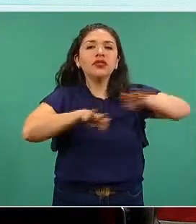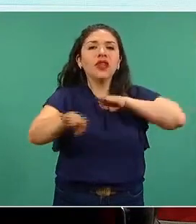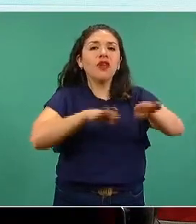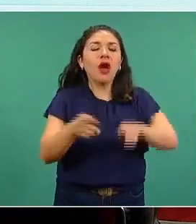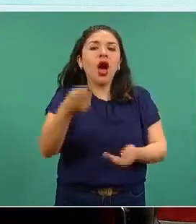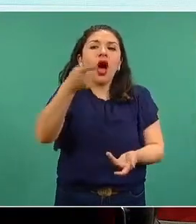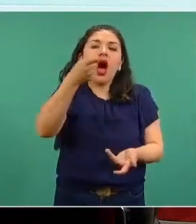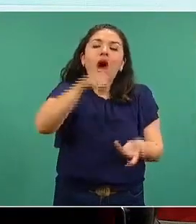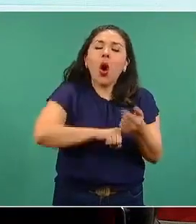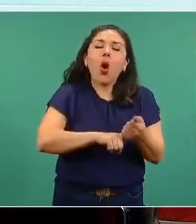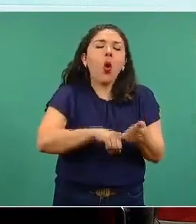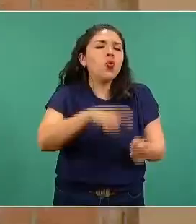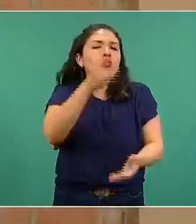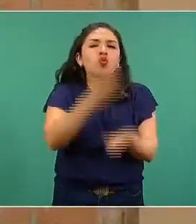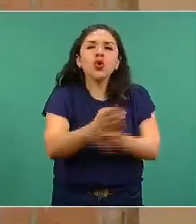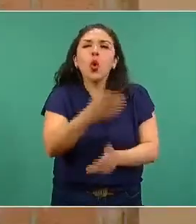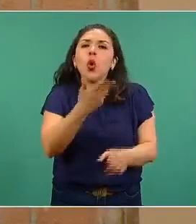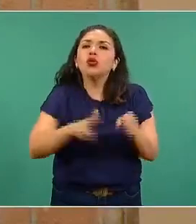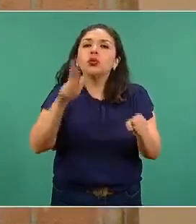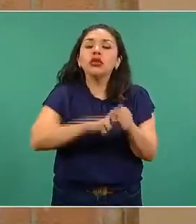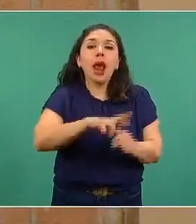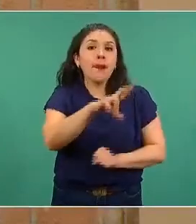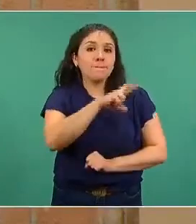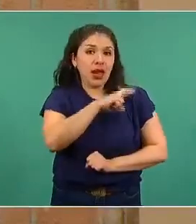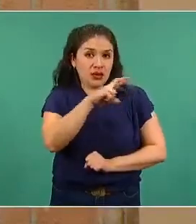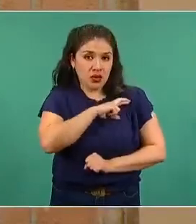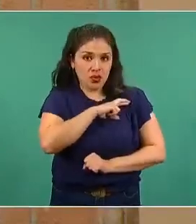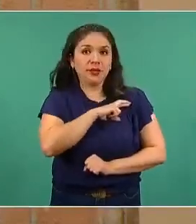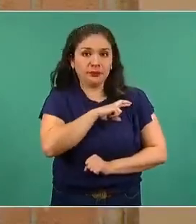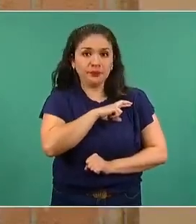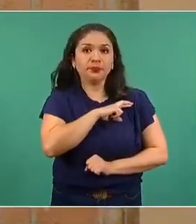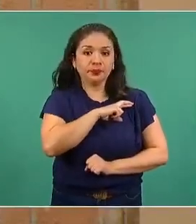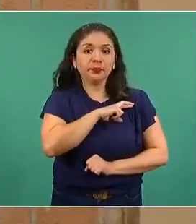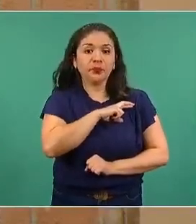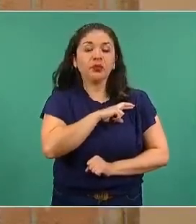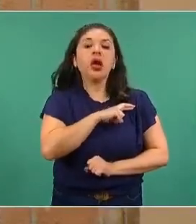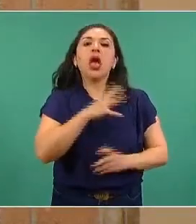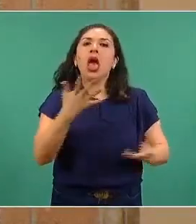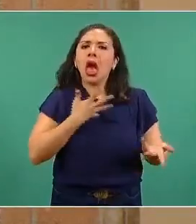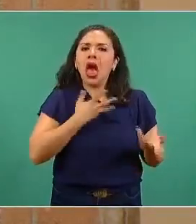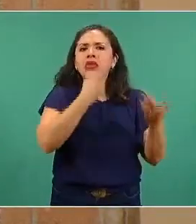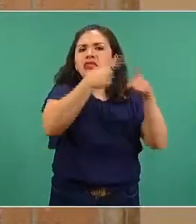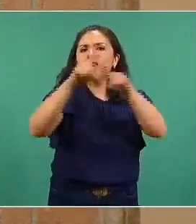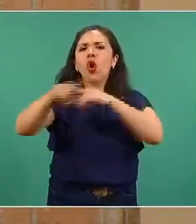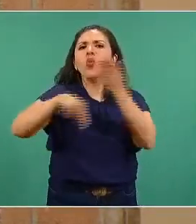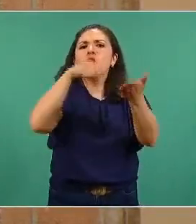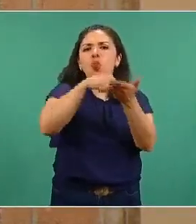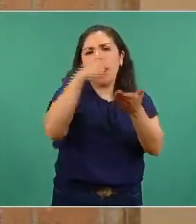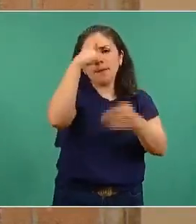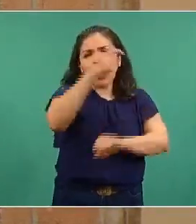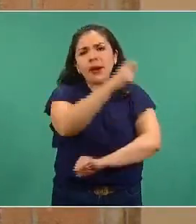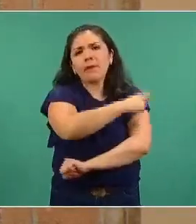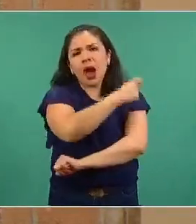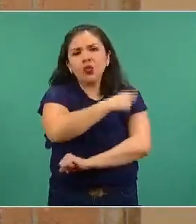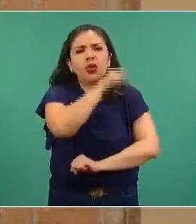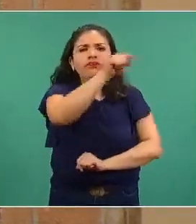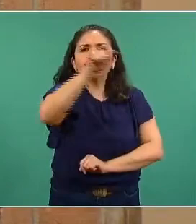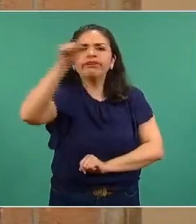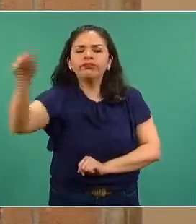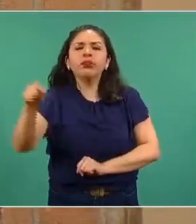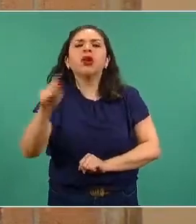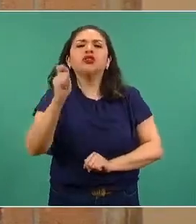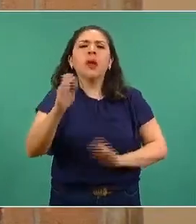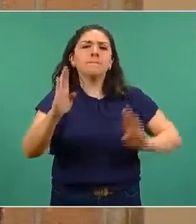trabaja exclusivamente en las unidades privadas. Hubo varios centros, estos centros de vacunación fueron en